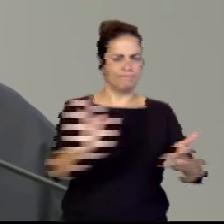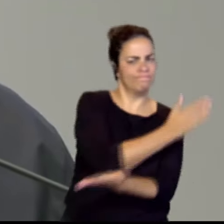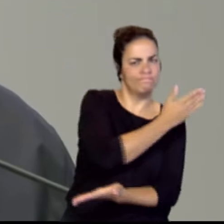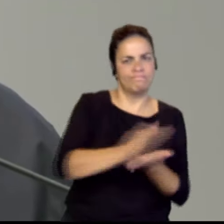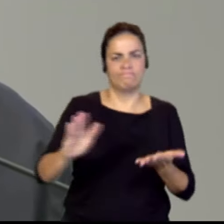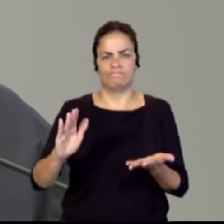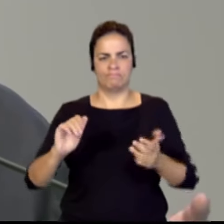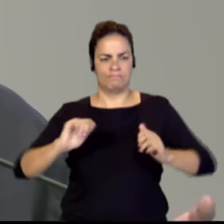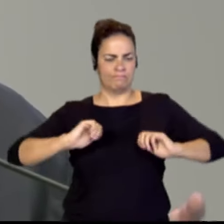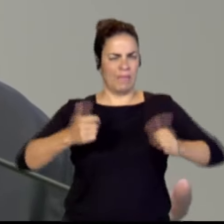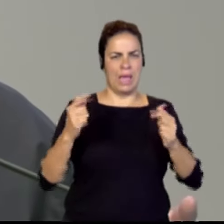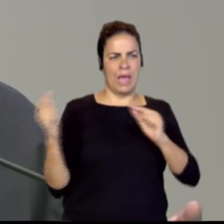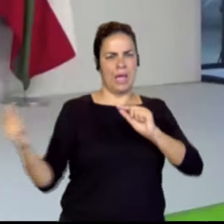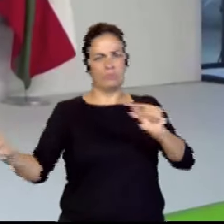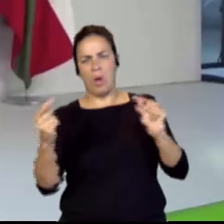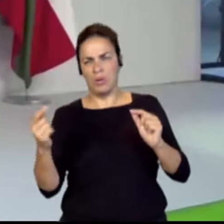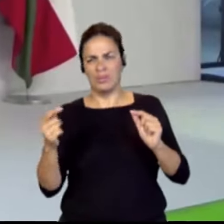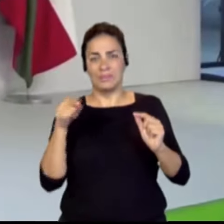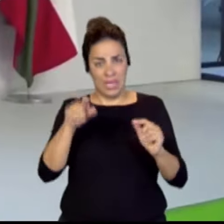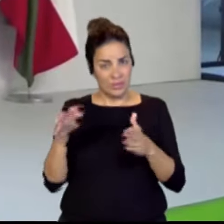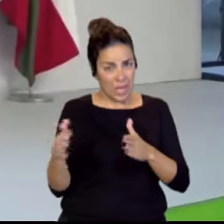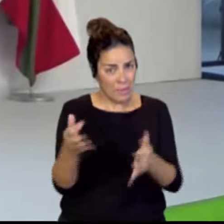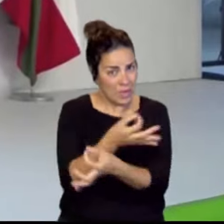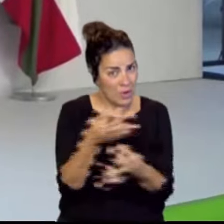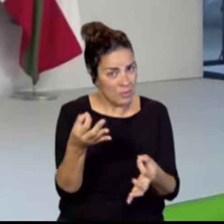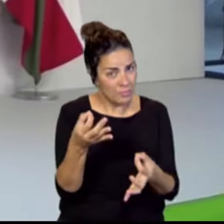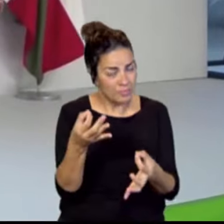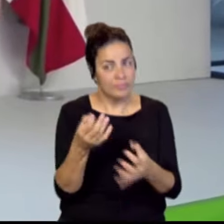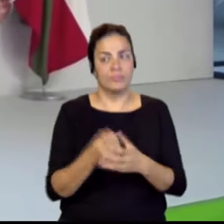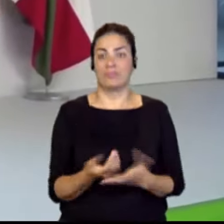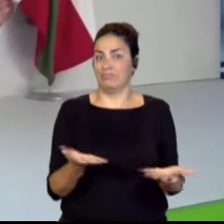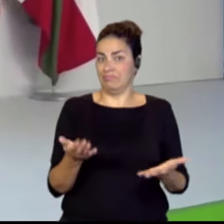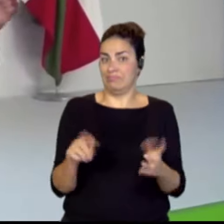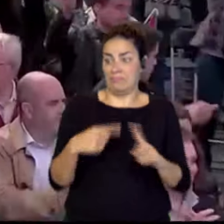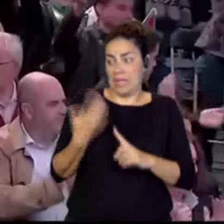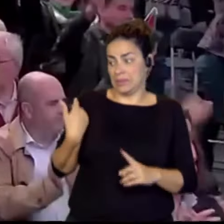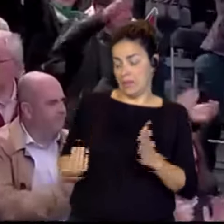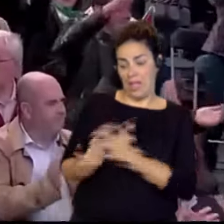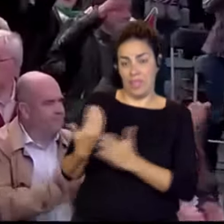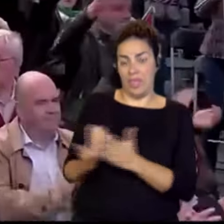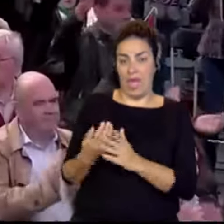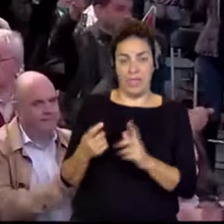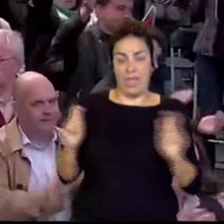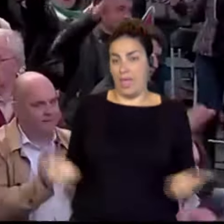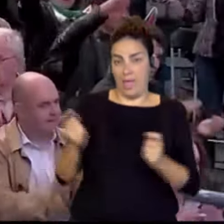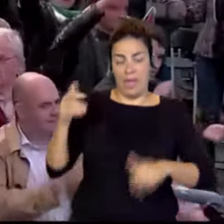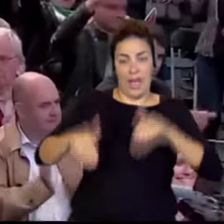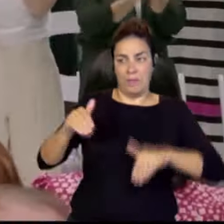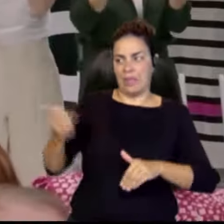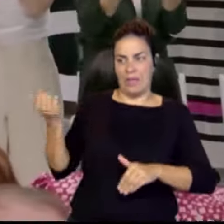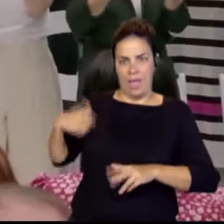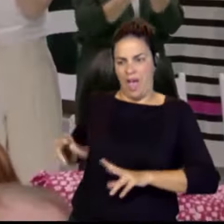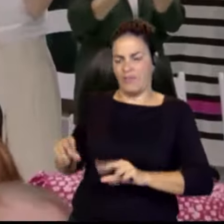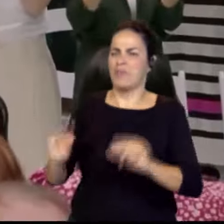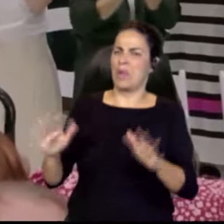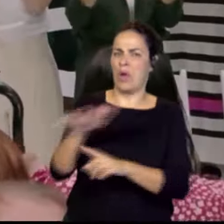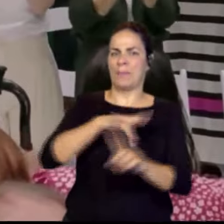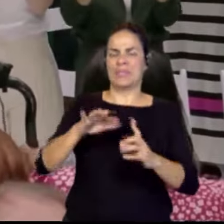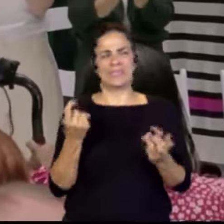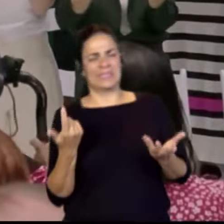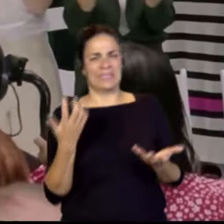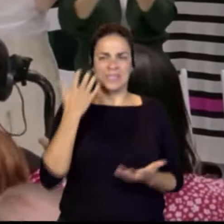crispación es el camino y todo esto ha llegado tras unos últimos días de campaña con un ambiente enrarecido por las dudas del candidato